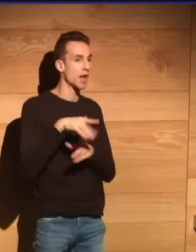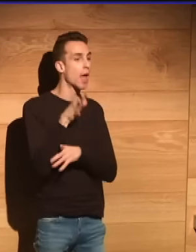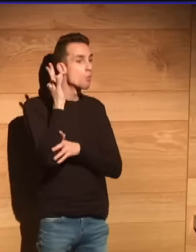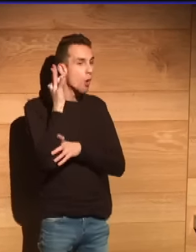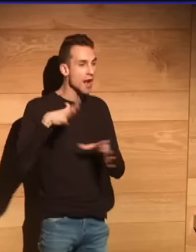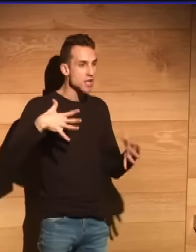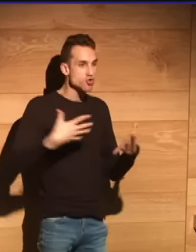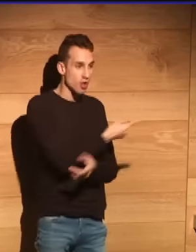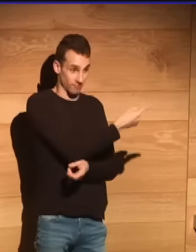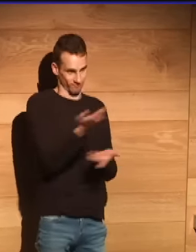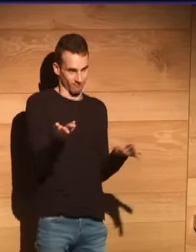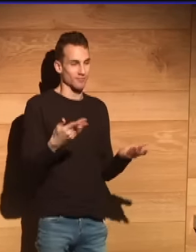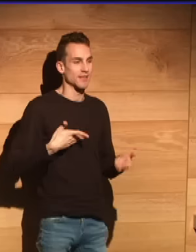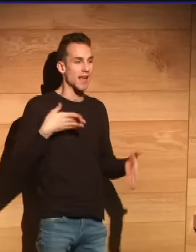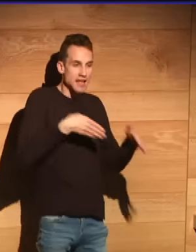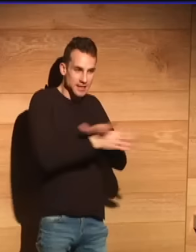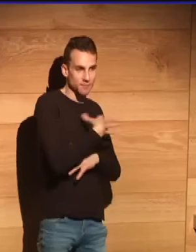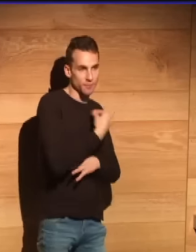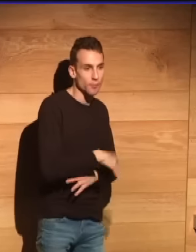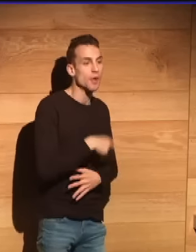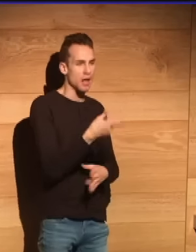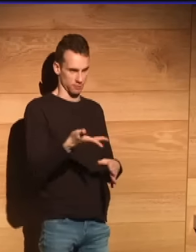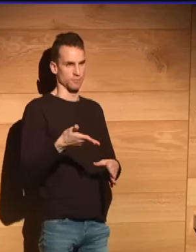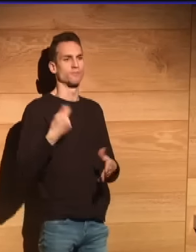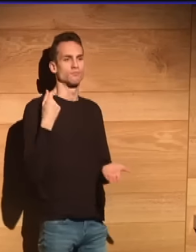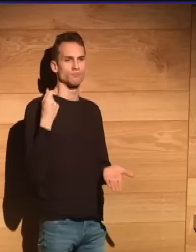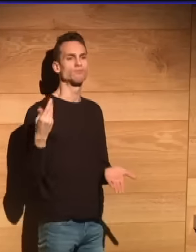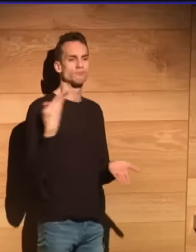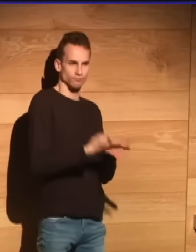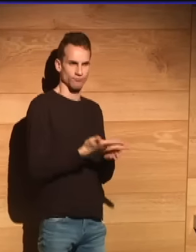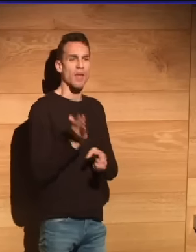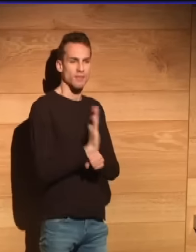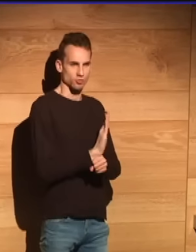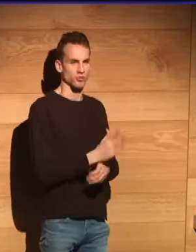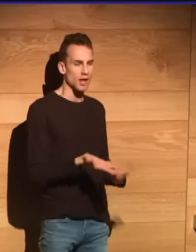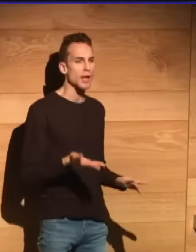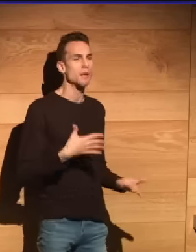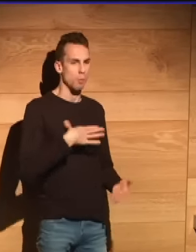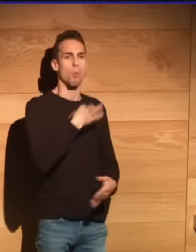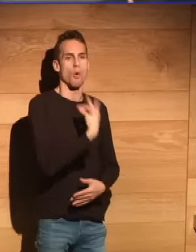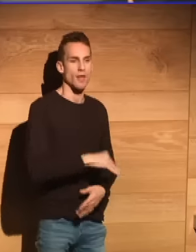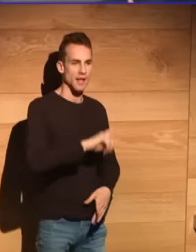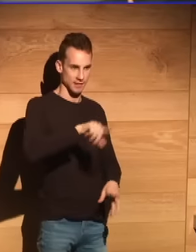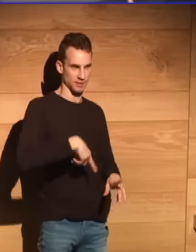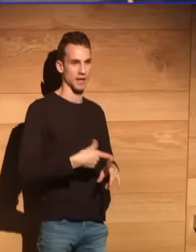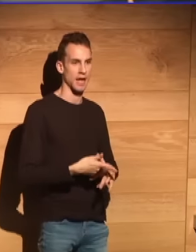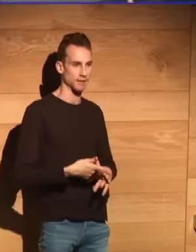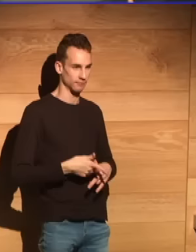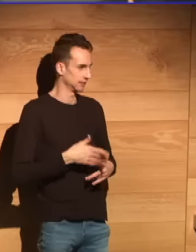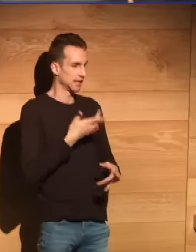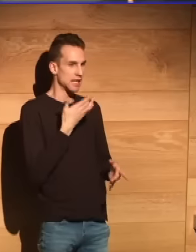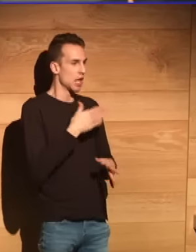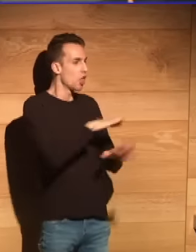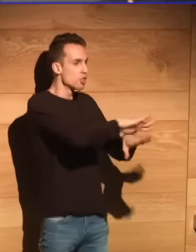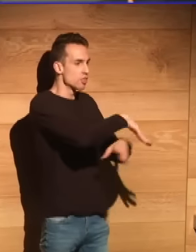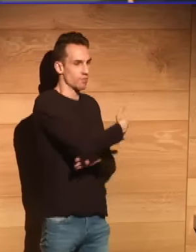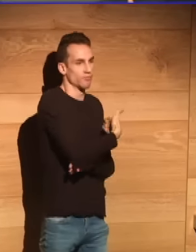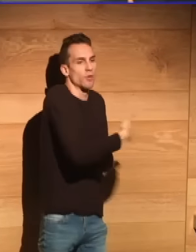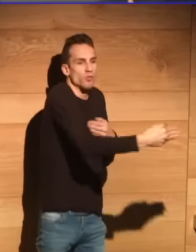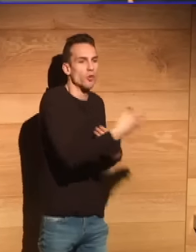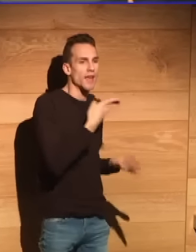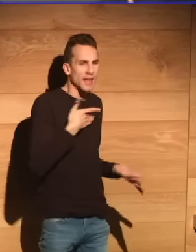metidas habéis podido demostrar que no solamente se puede, sino que llegáis a donde queréis. Pero fíjate una cosa, la inteligencia artificial,